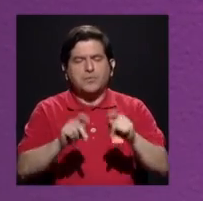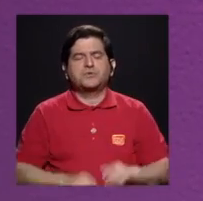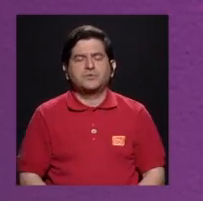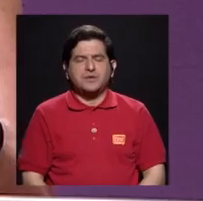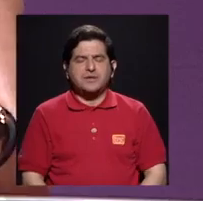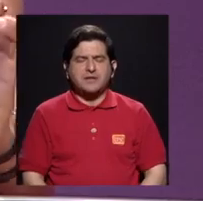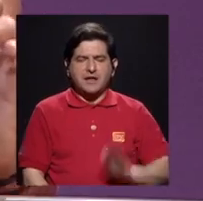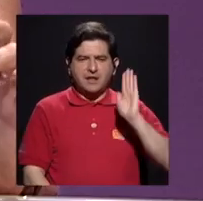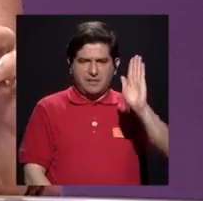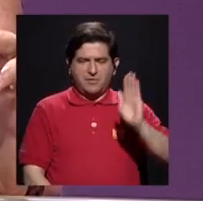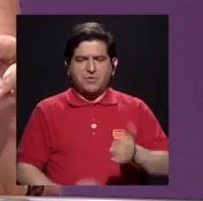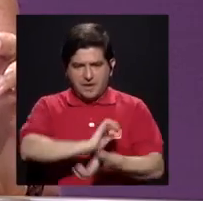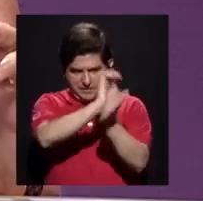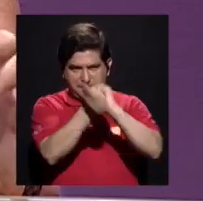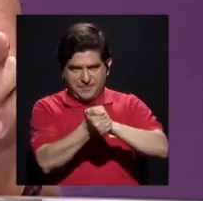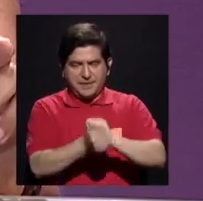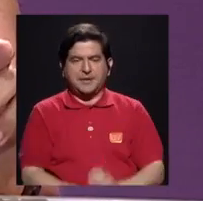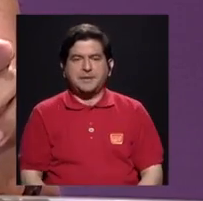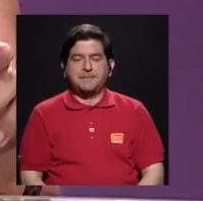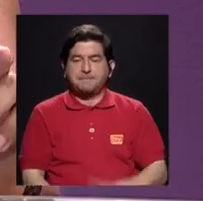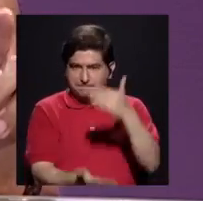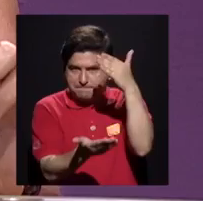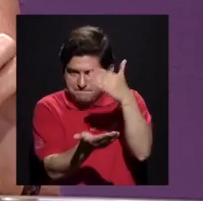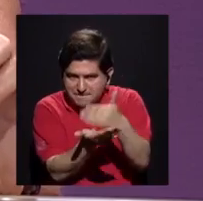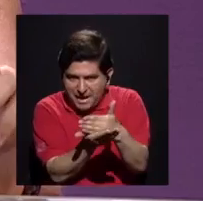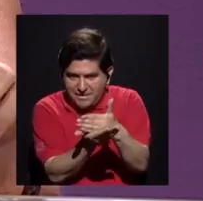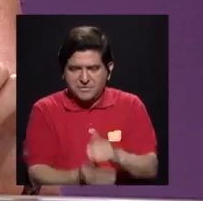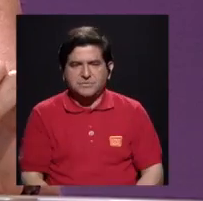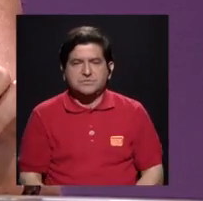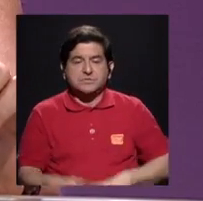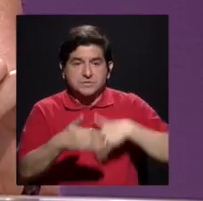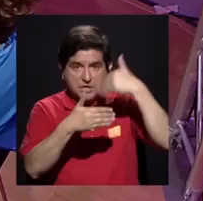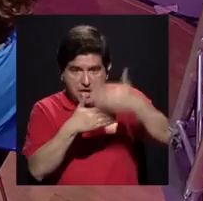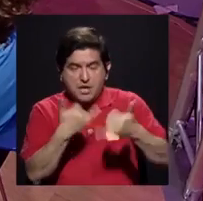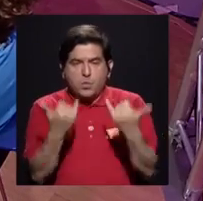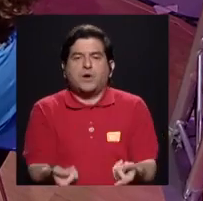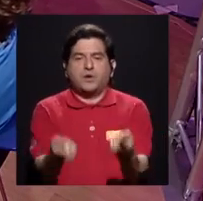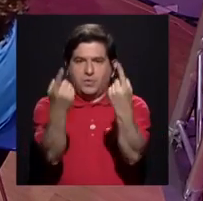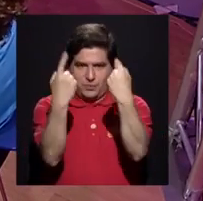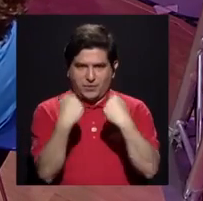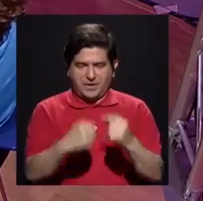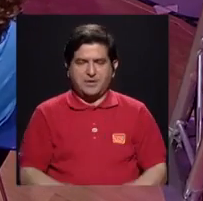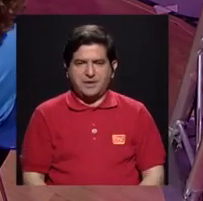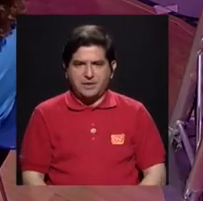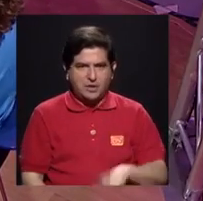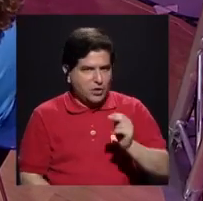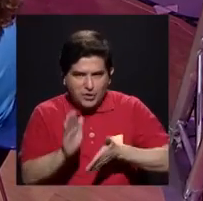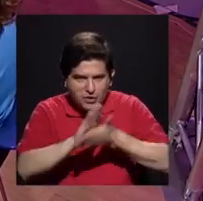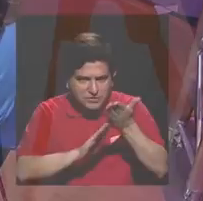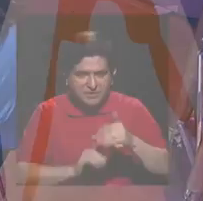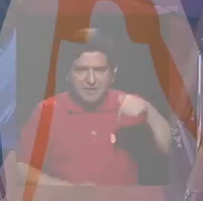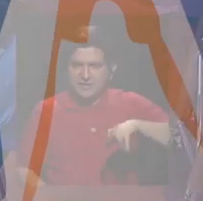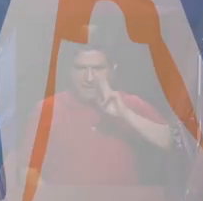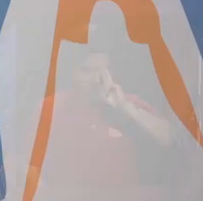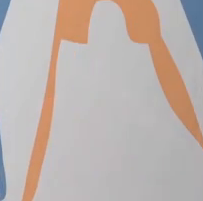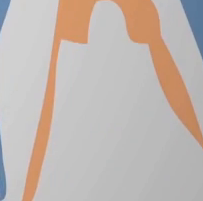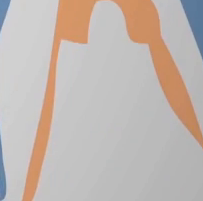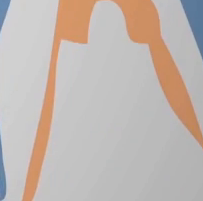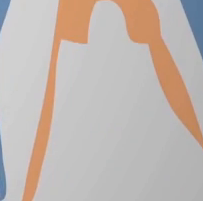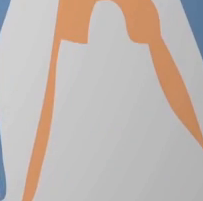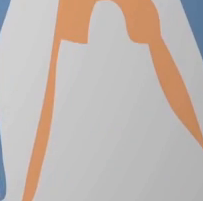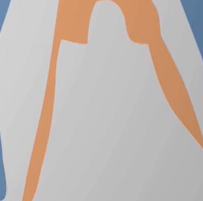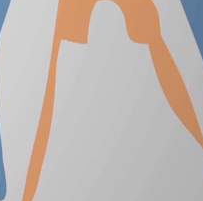pueda jurar vamos a un corte comercial y en breve estamos de regreso no se mueve de allí con mis referencias